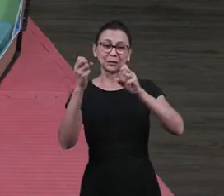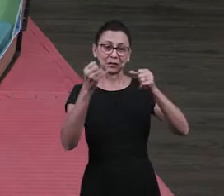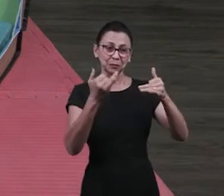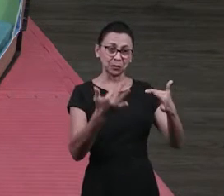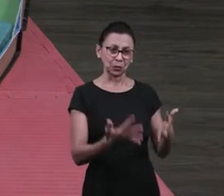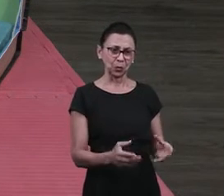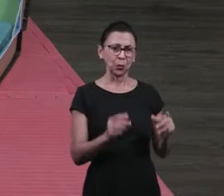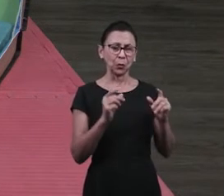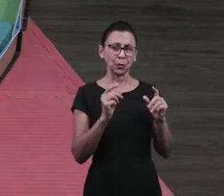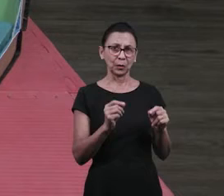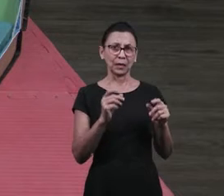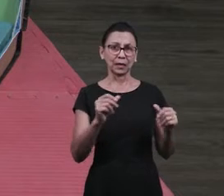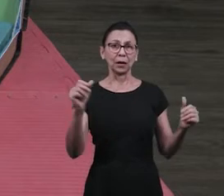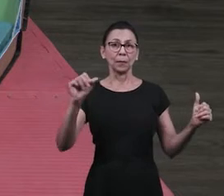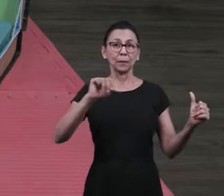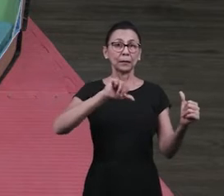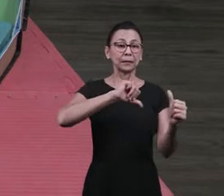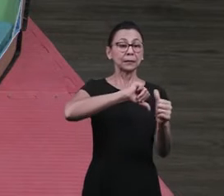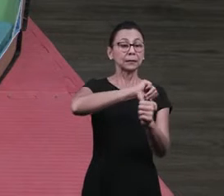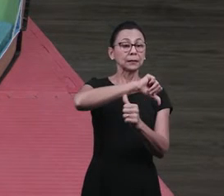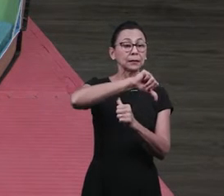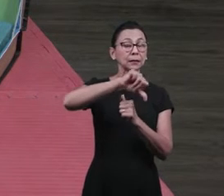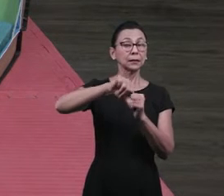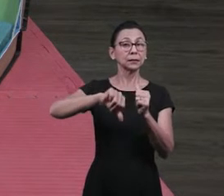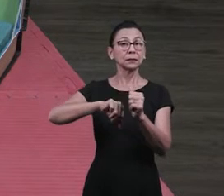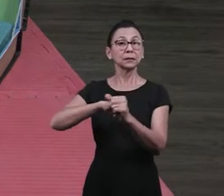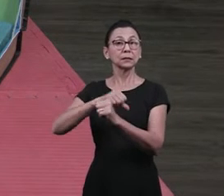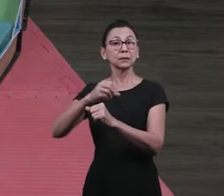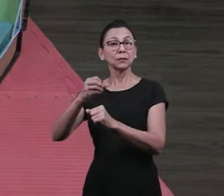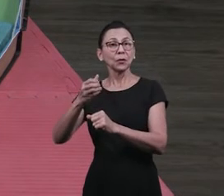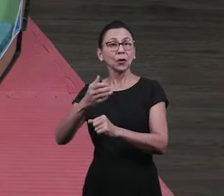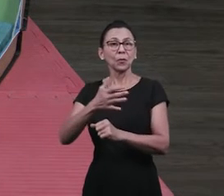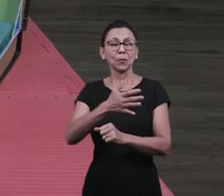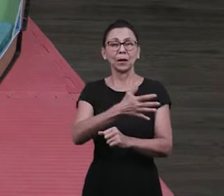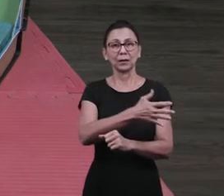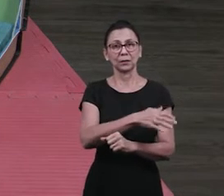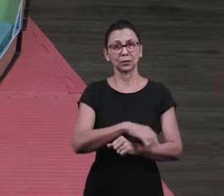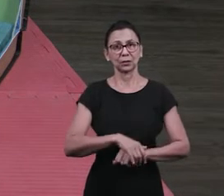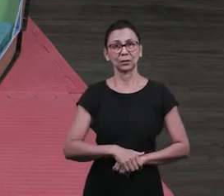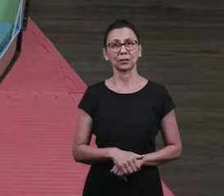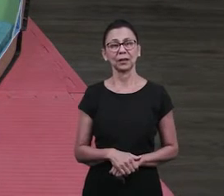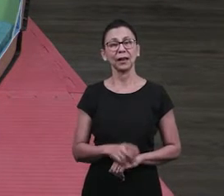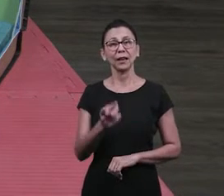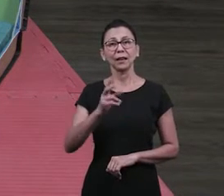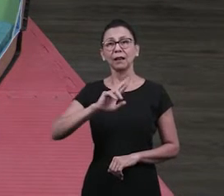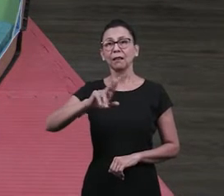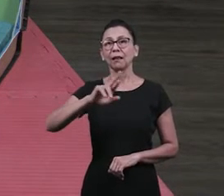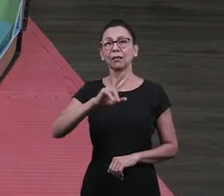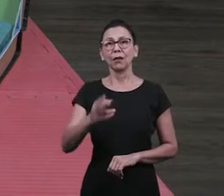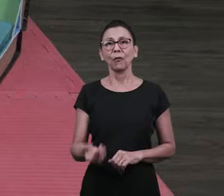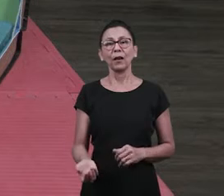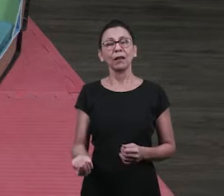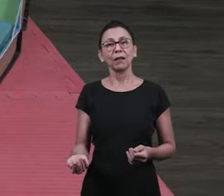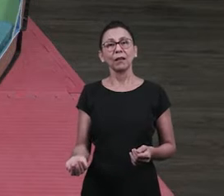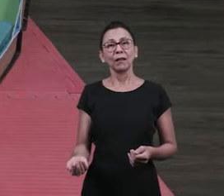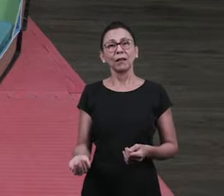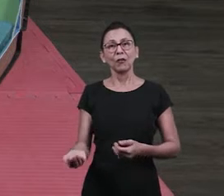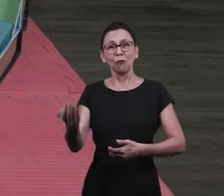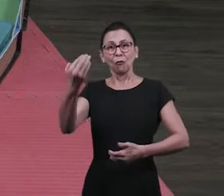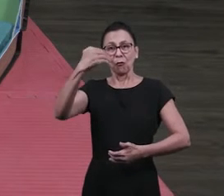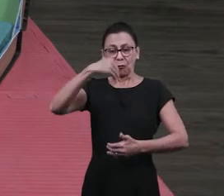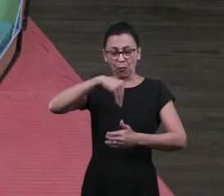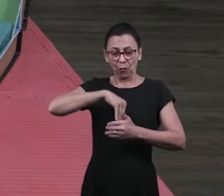nacimiento. Niños, nuevo nacimiento, nacer de nuevo, no es volver a la barriga de la mamá a ser un